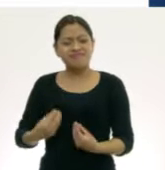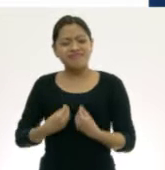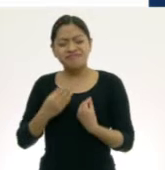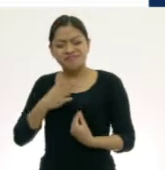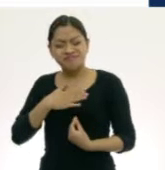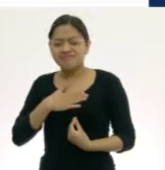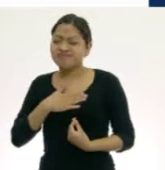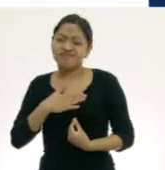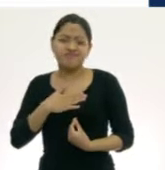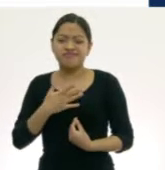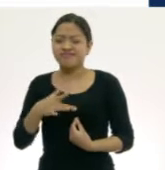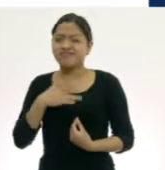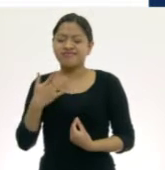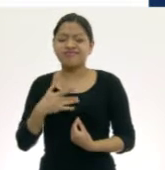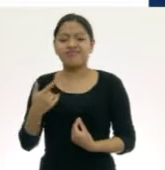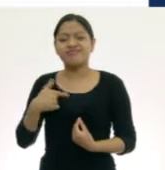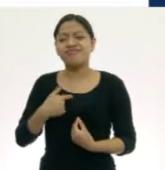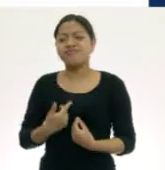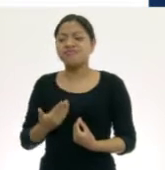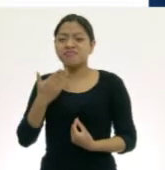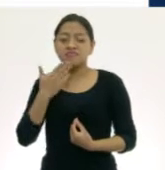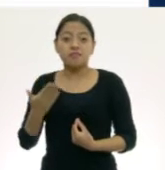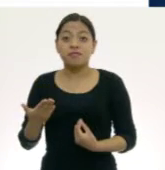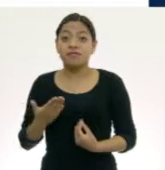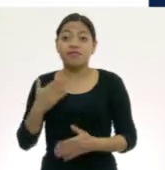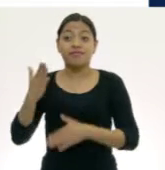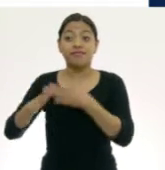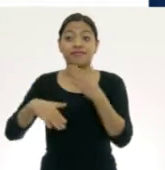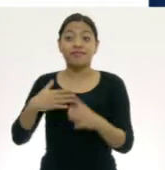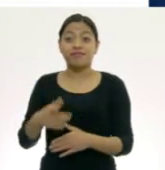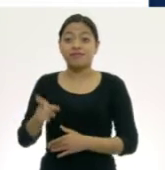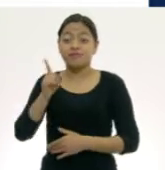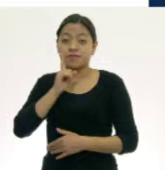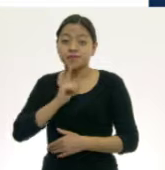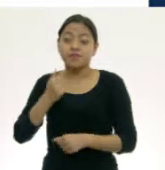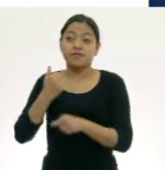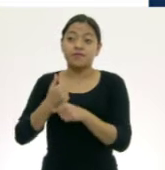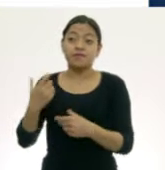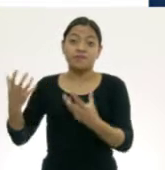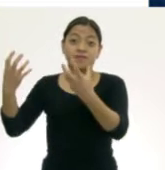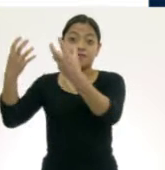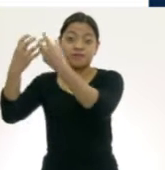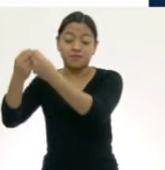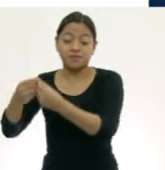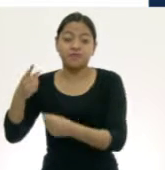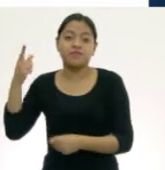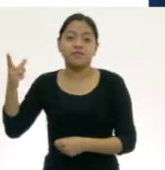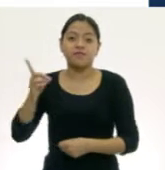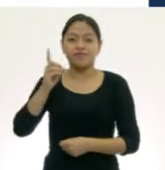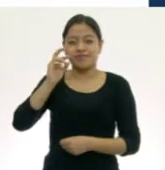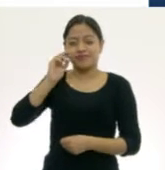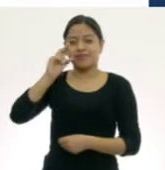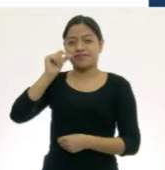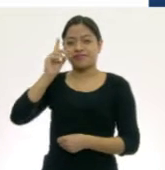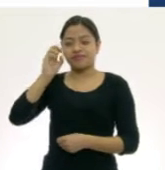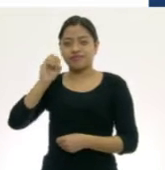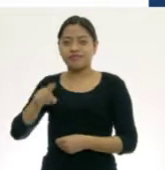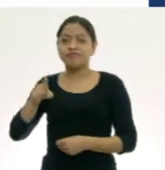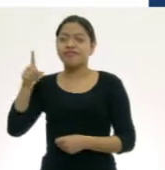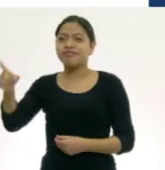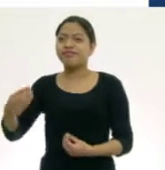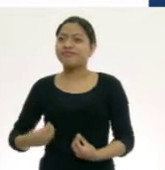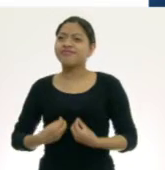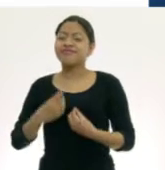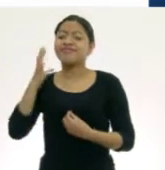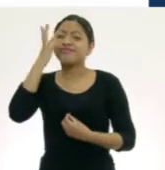me parecía informe. En cambio, en El Dorado, la existencia de un orden básico hacía posible entrar a ser un